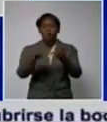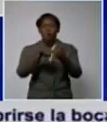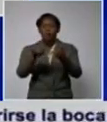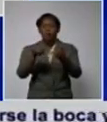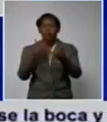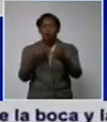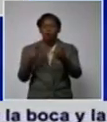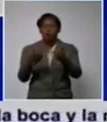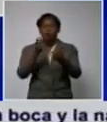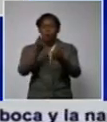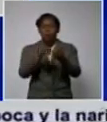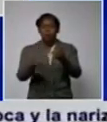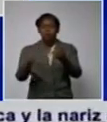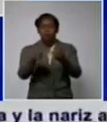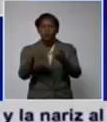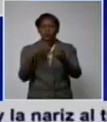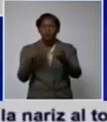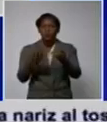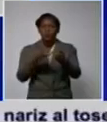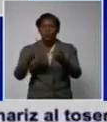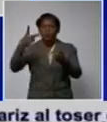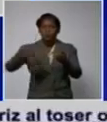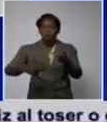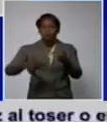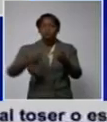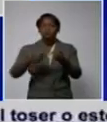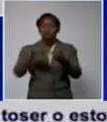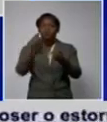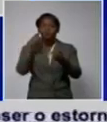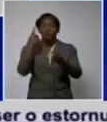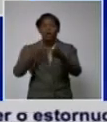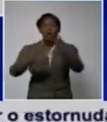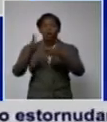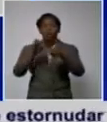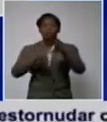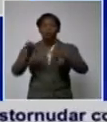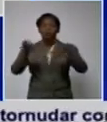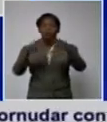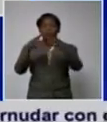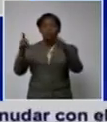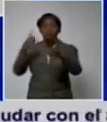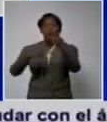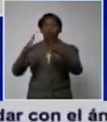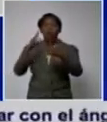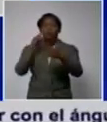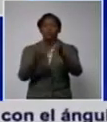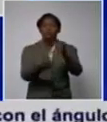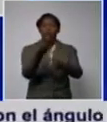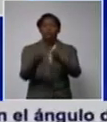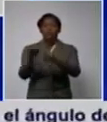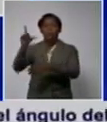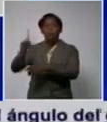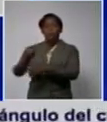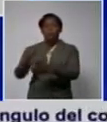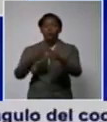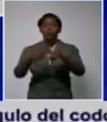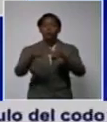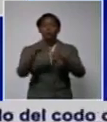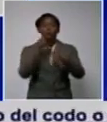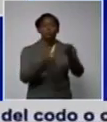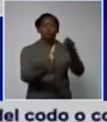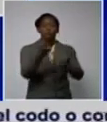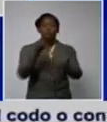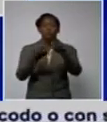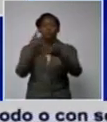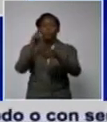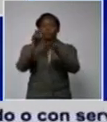de una transmisión importante, unos más, otros menos. Hay días en que se reduce el número de